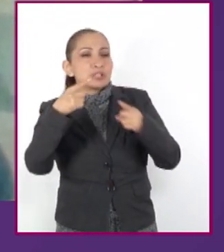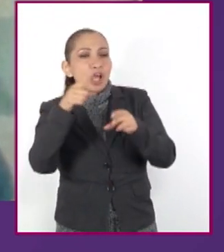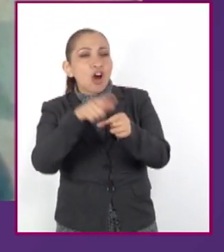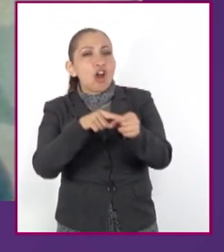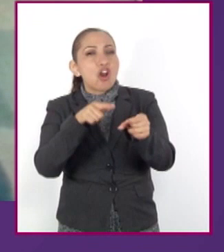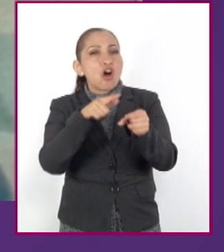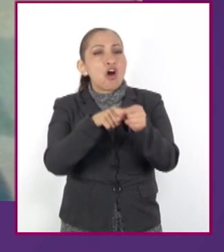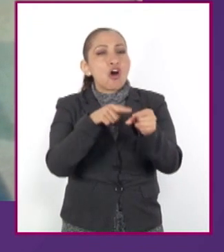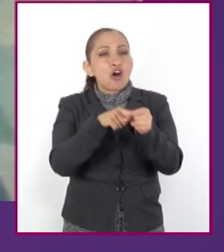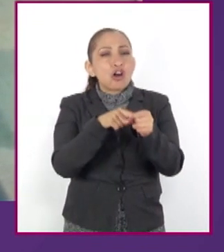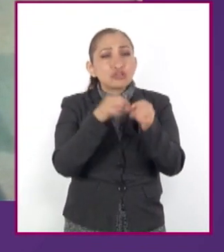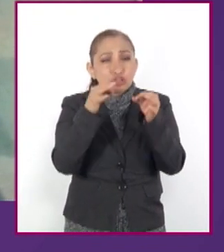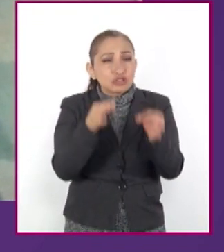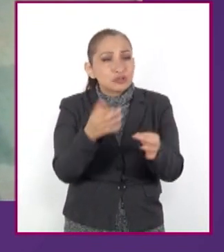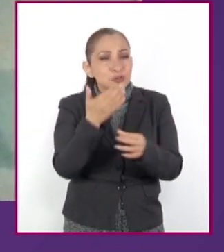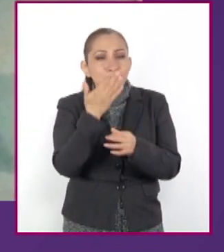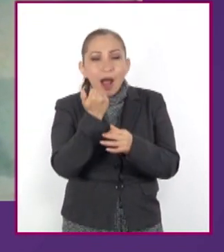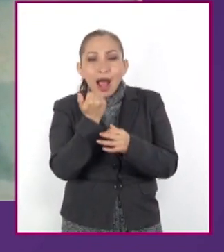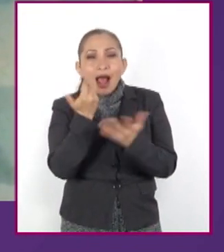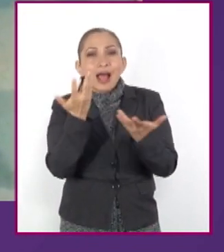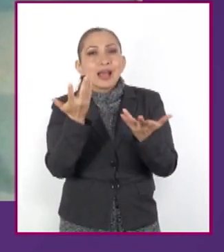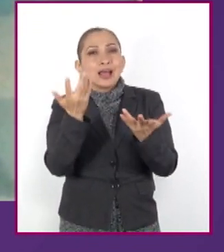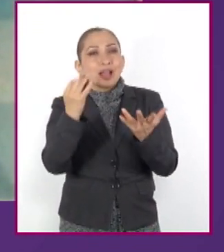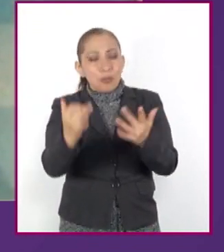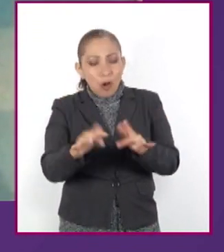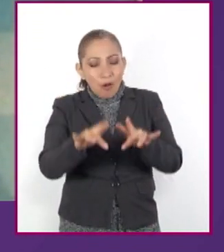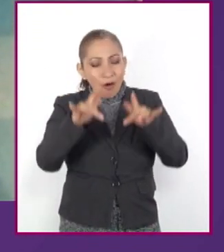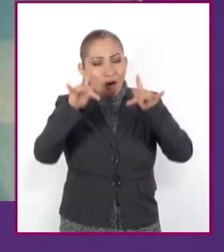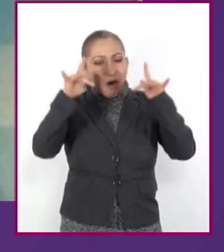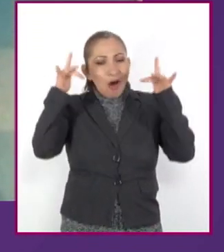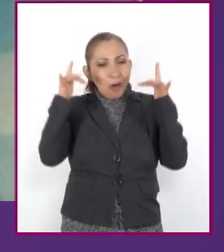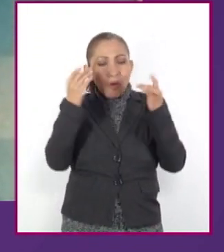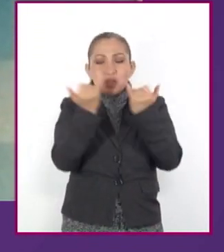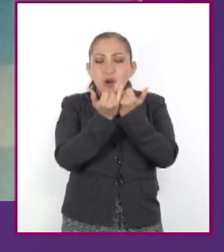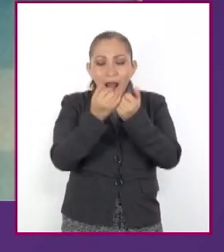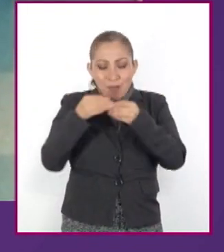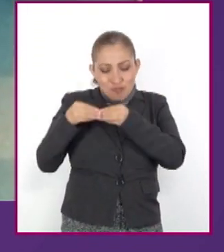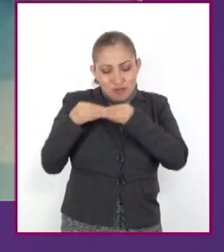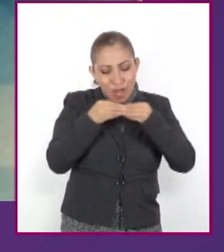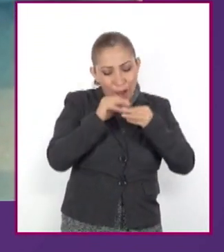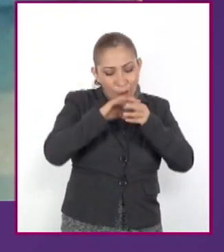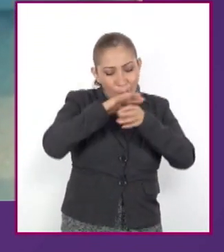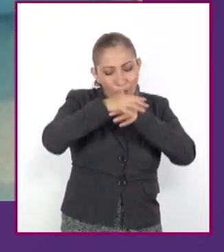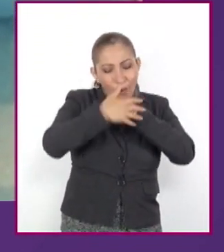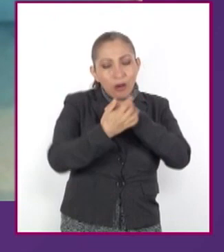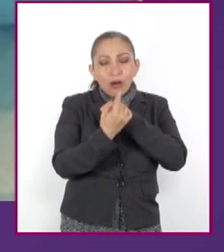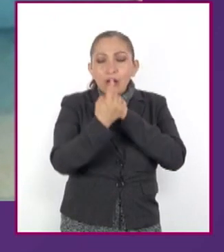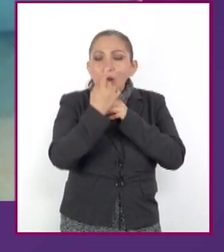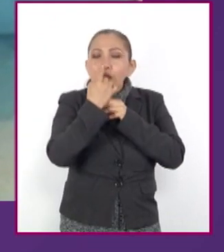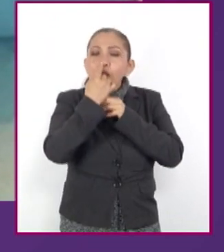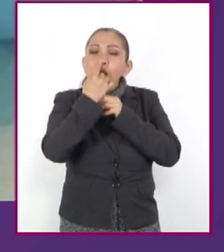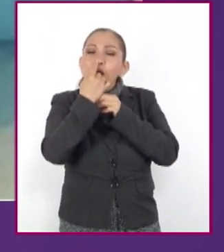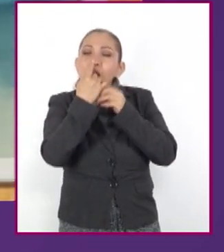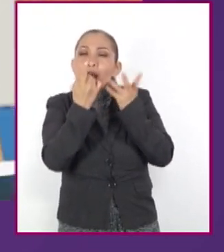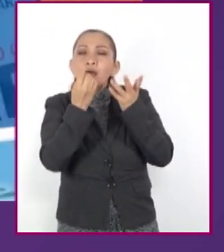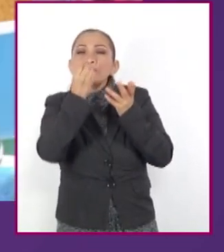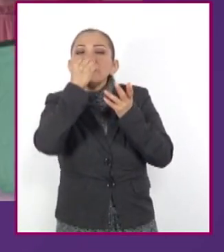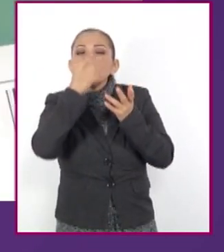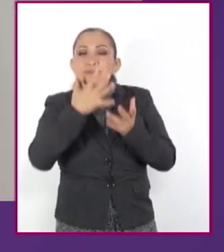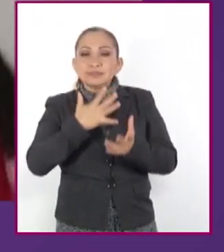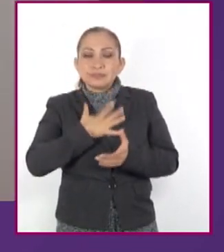en específico. Le daría forma de un peluche. Tiene olor a